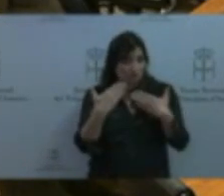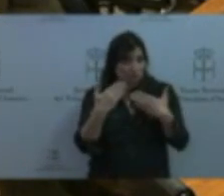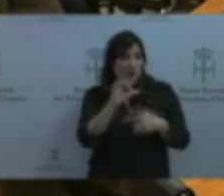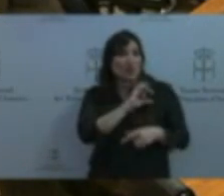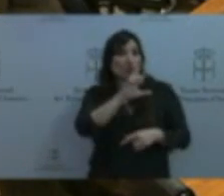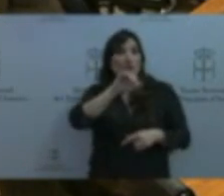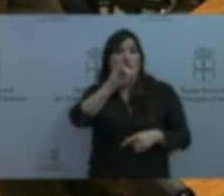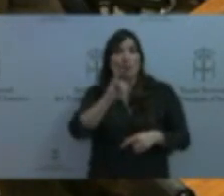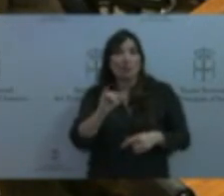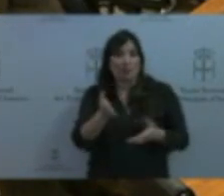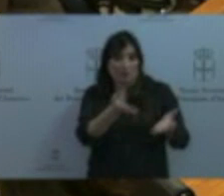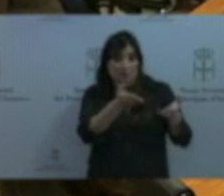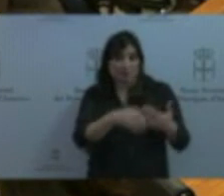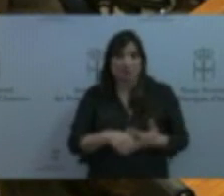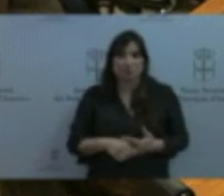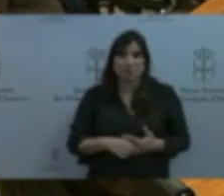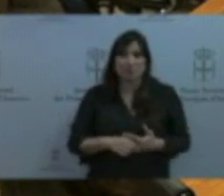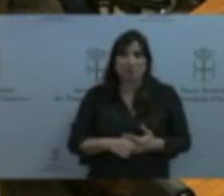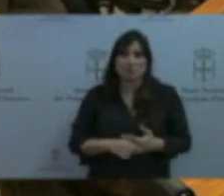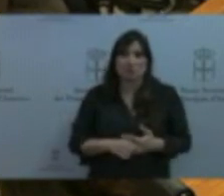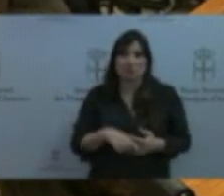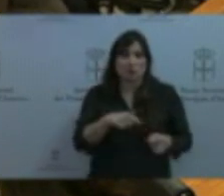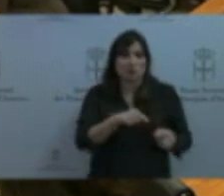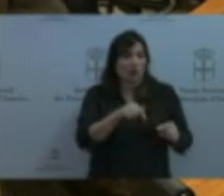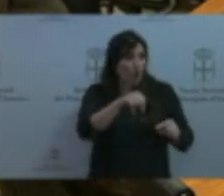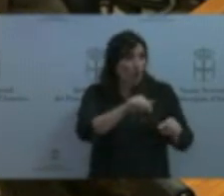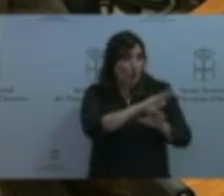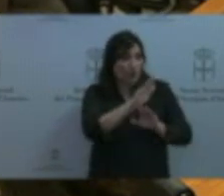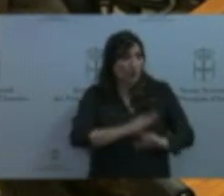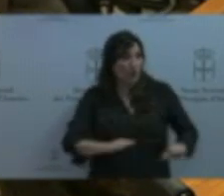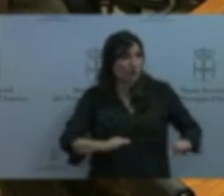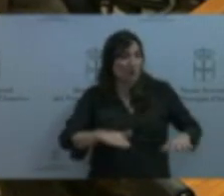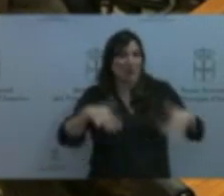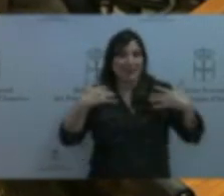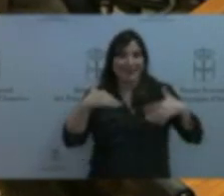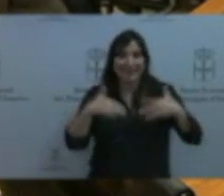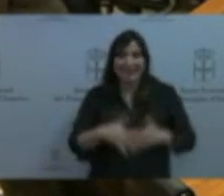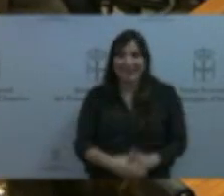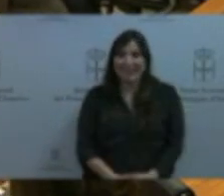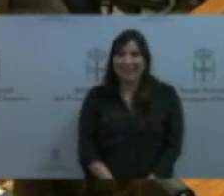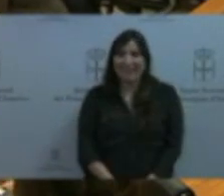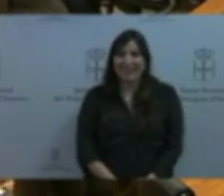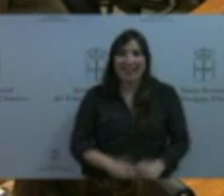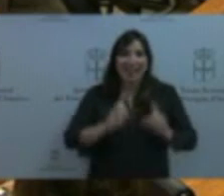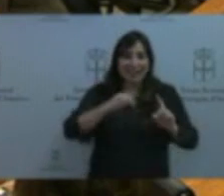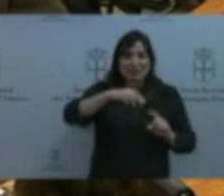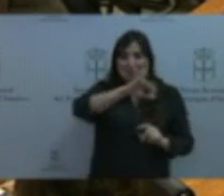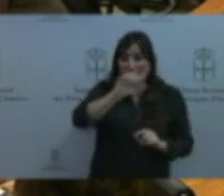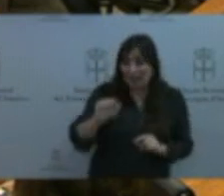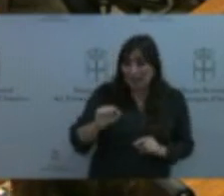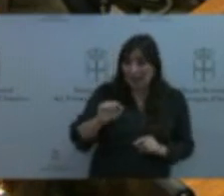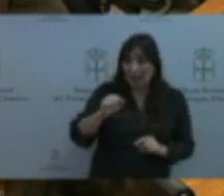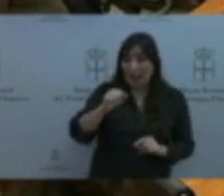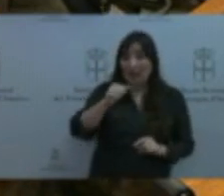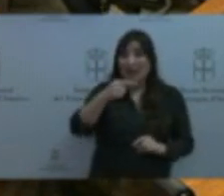Para ser el último día, alegría. Casos Marea, Hitpa, El Musel, Villa, Ulla, fondos